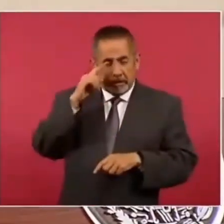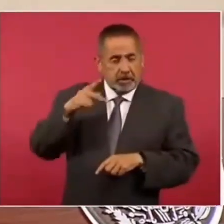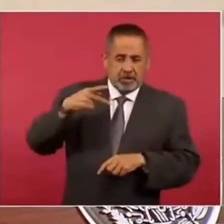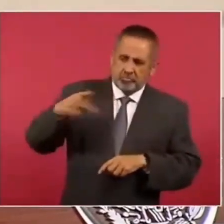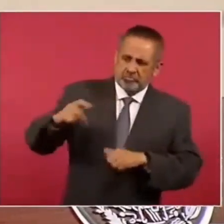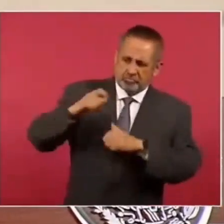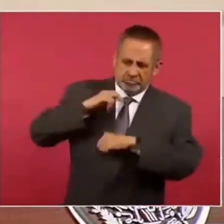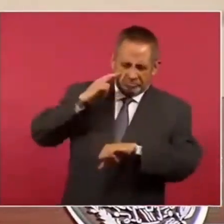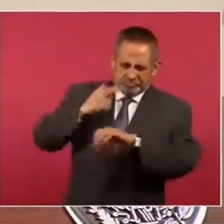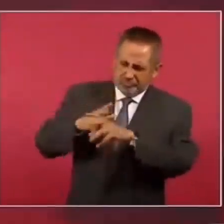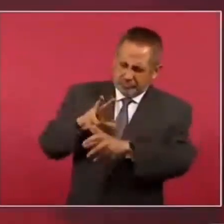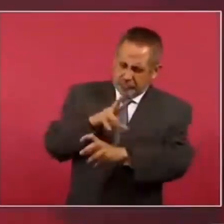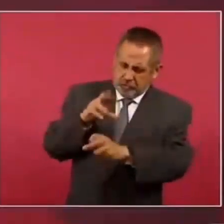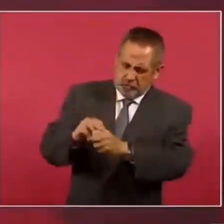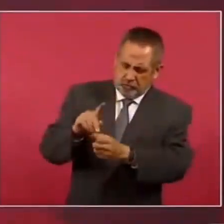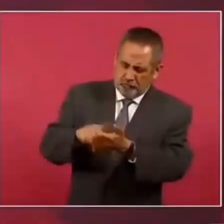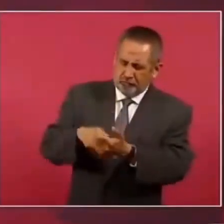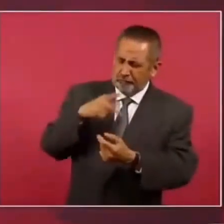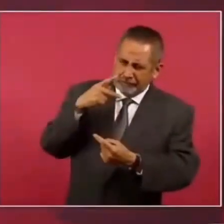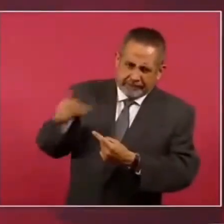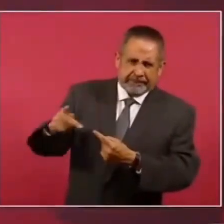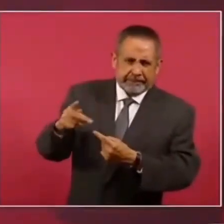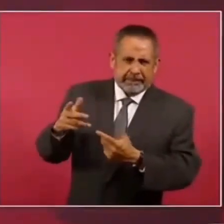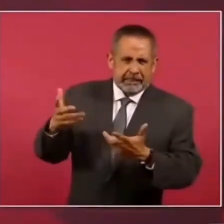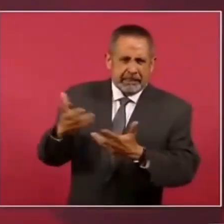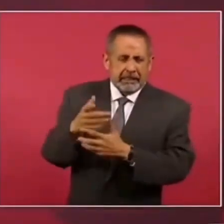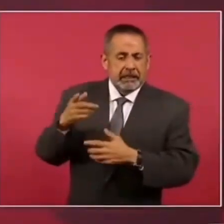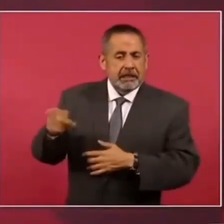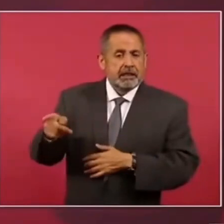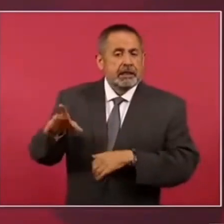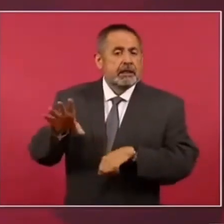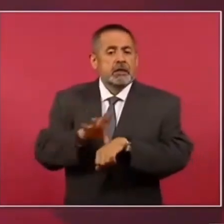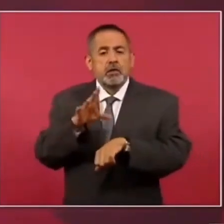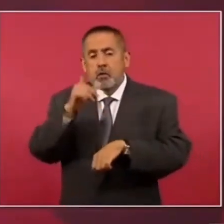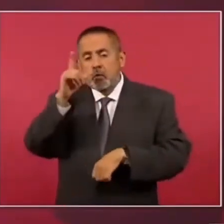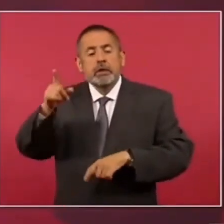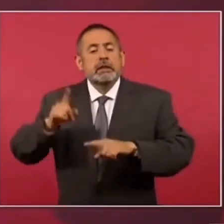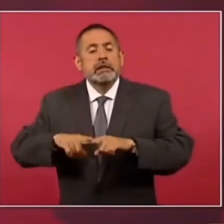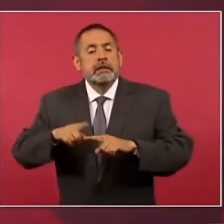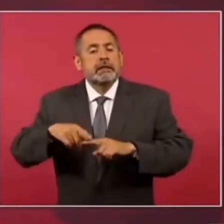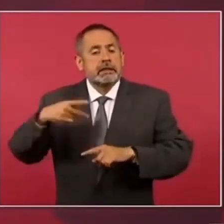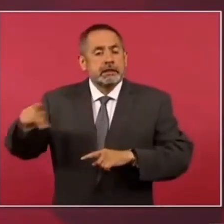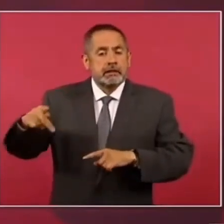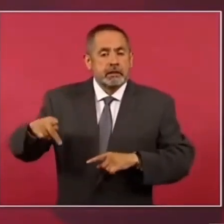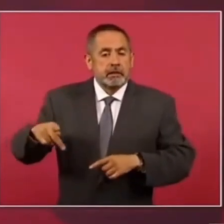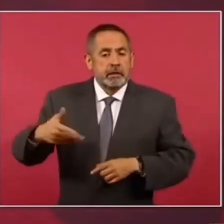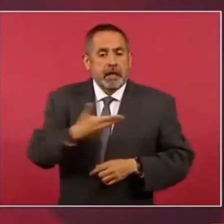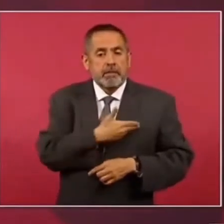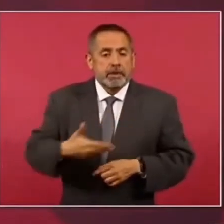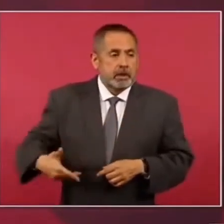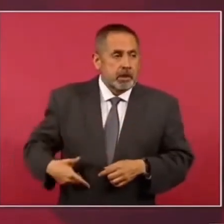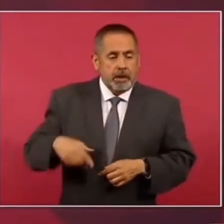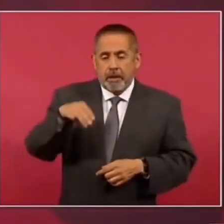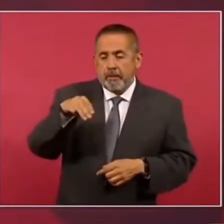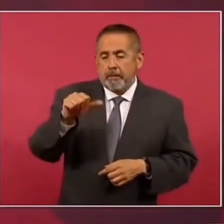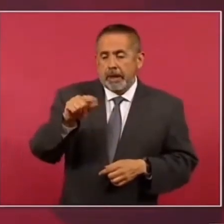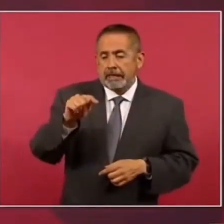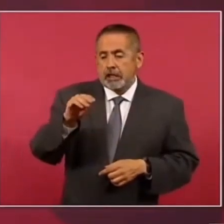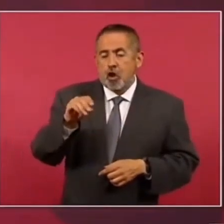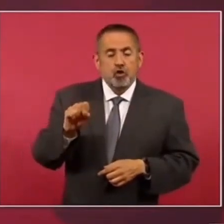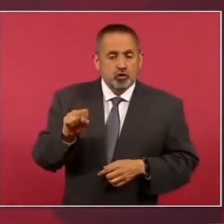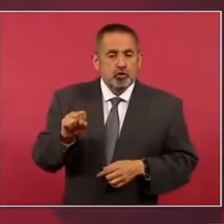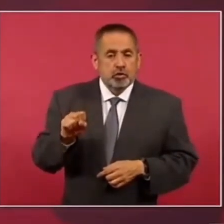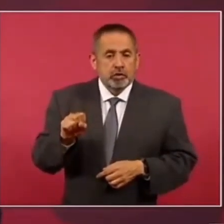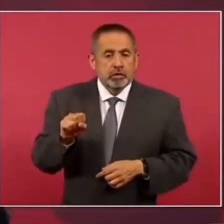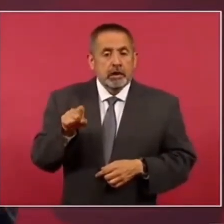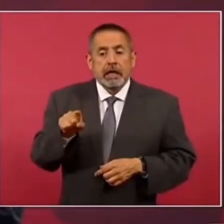encargara por completo de la generación de la industria eléctrica, el presidente López Mateos,